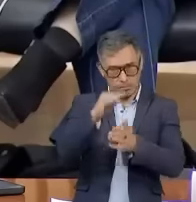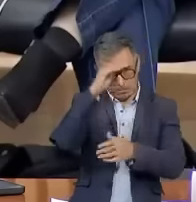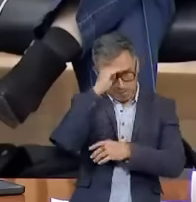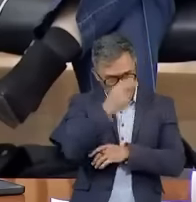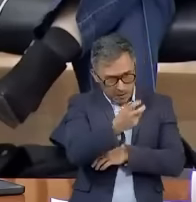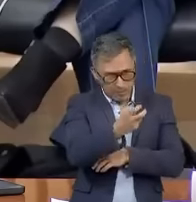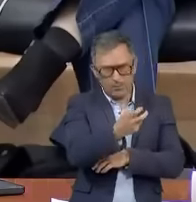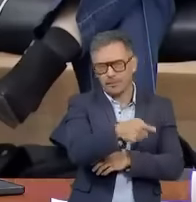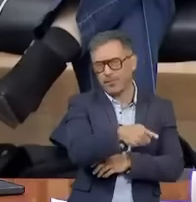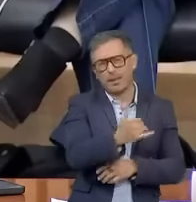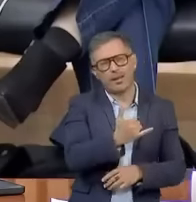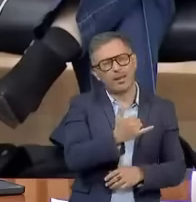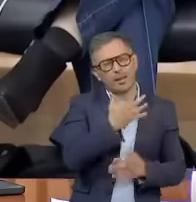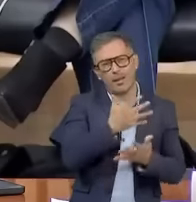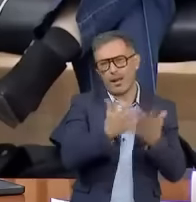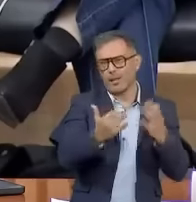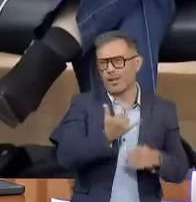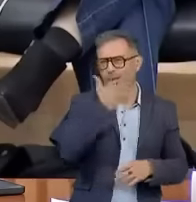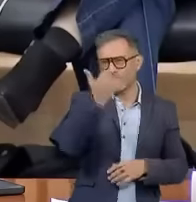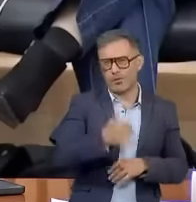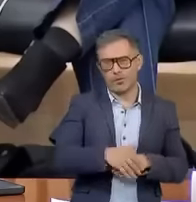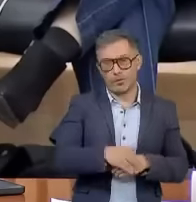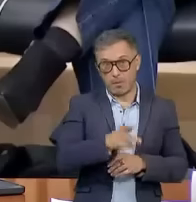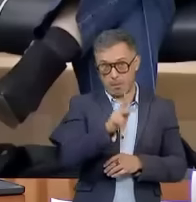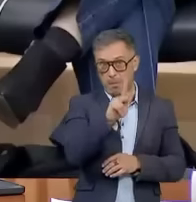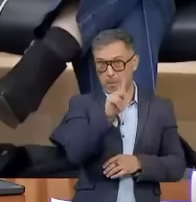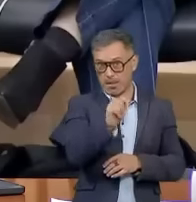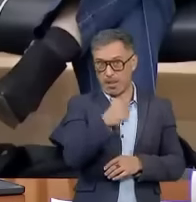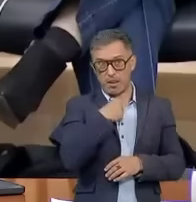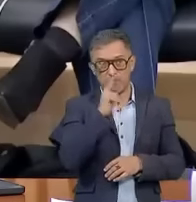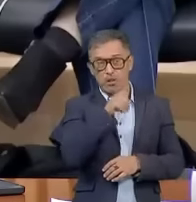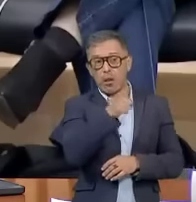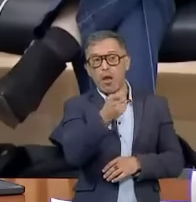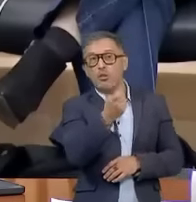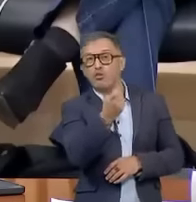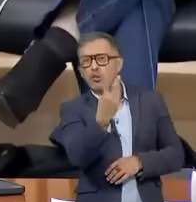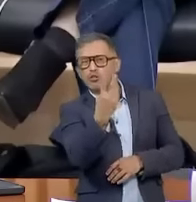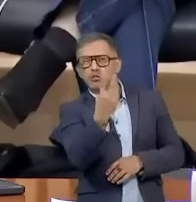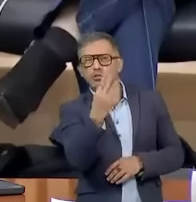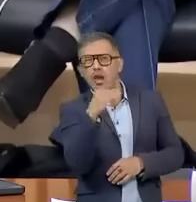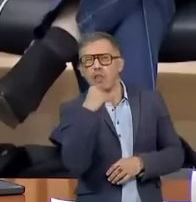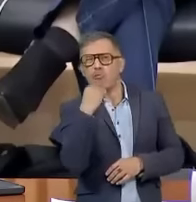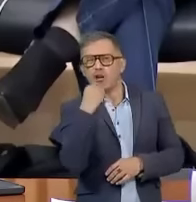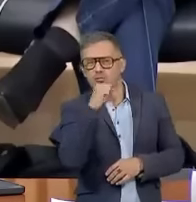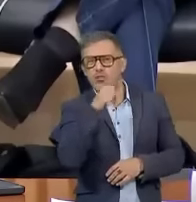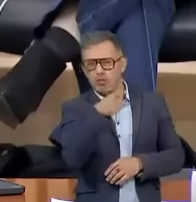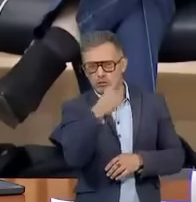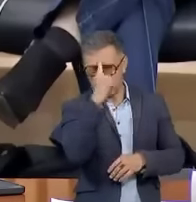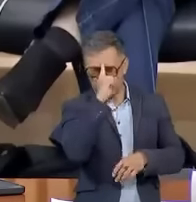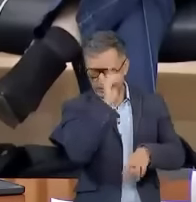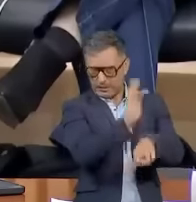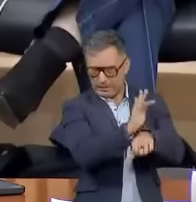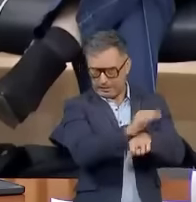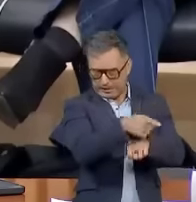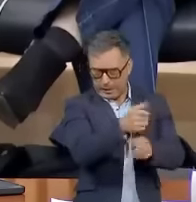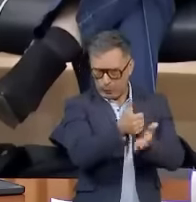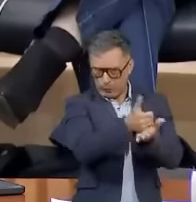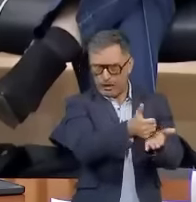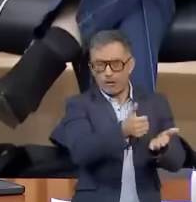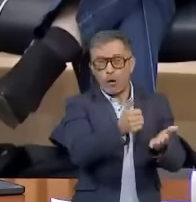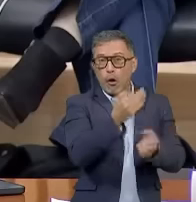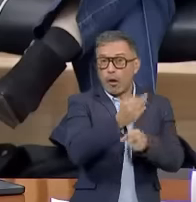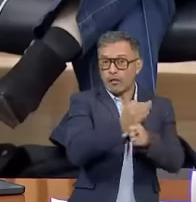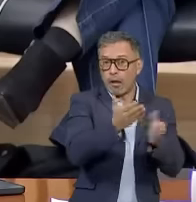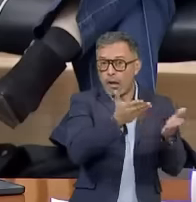equivocado he visto que ahí en el PT tienen un par de abogados buenos deberían de asesorarlo antes de que se presente aquí a a hablar y a